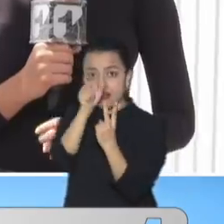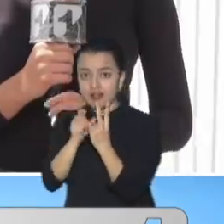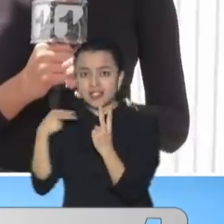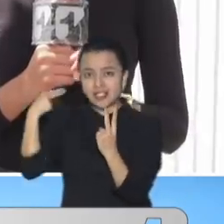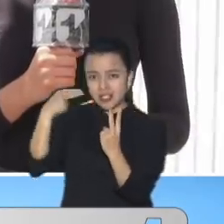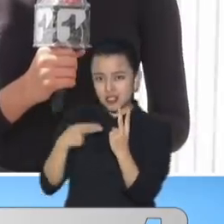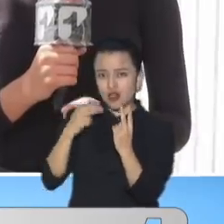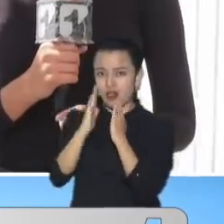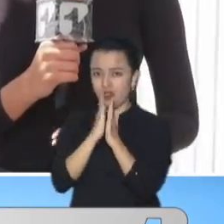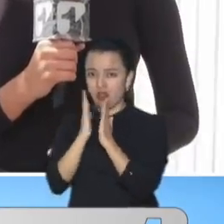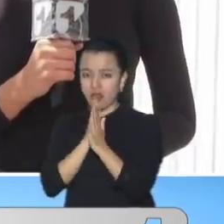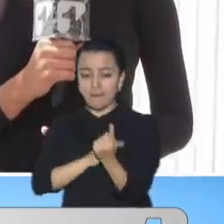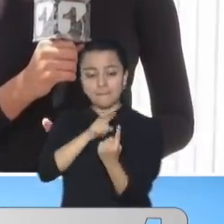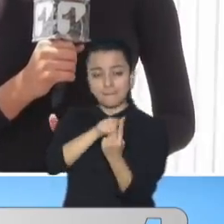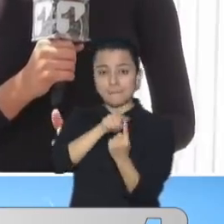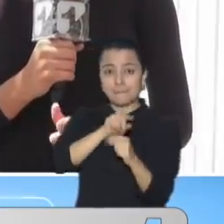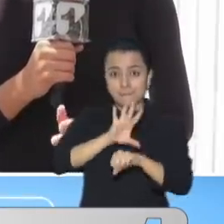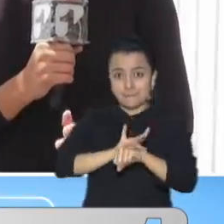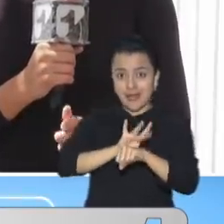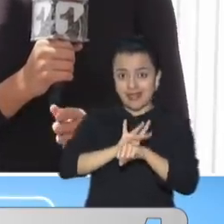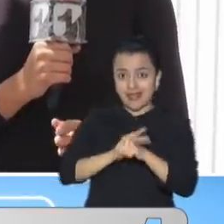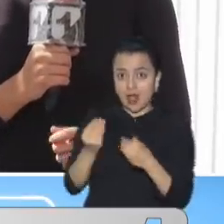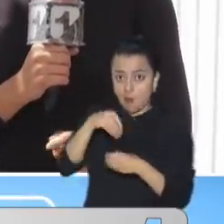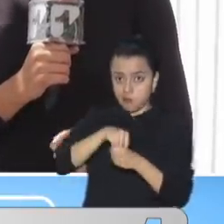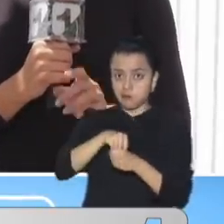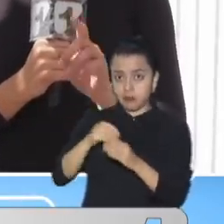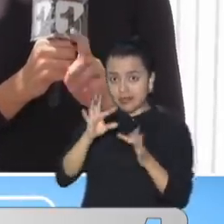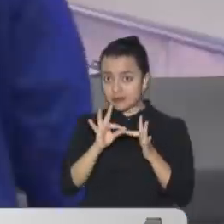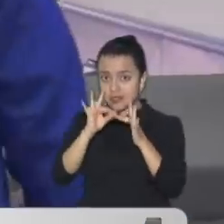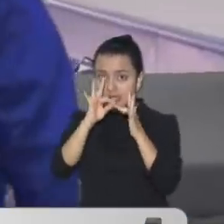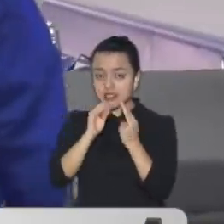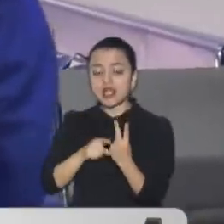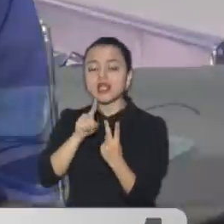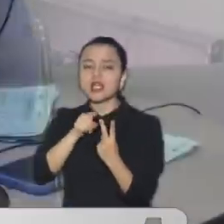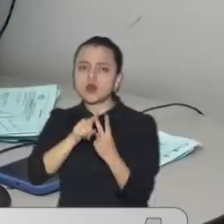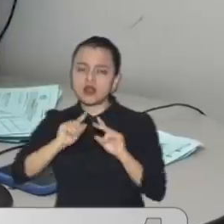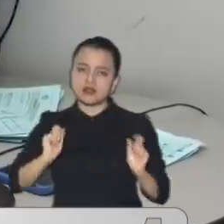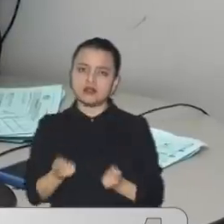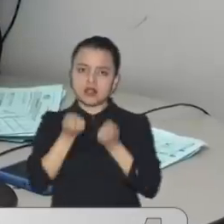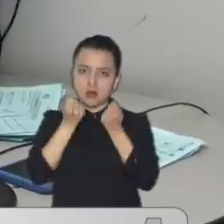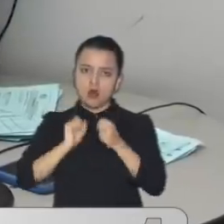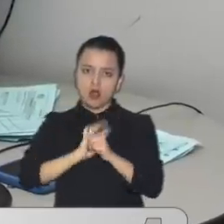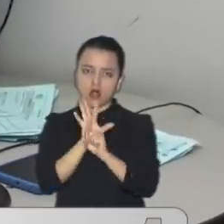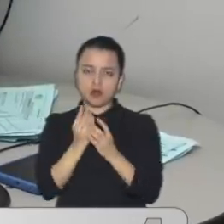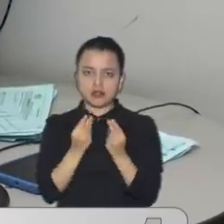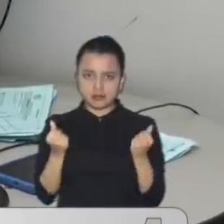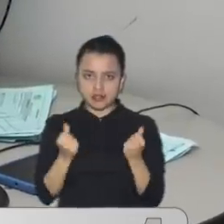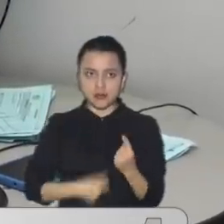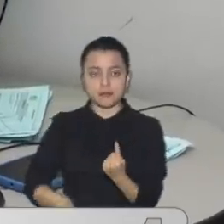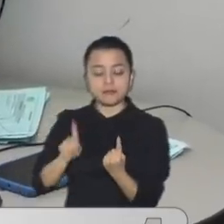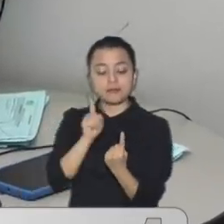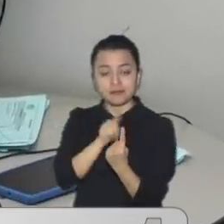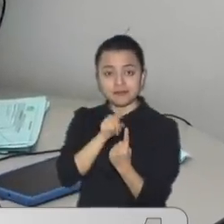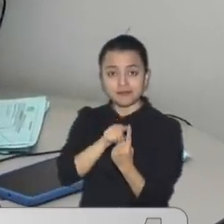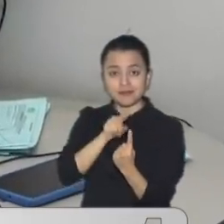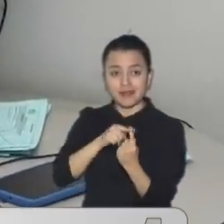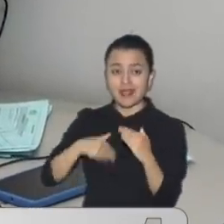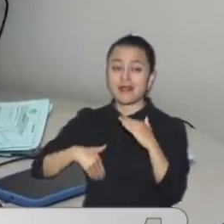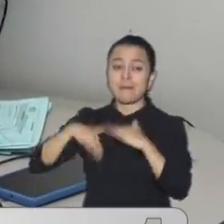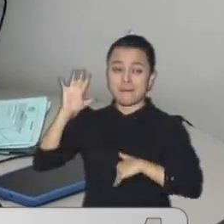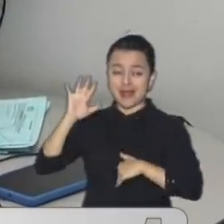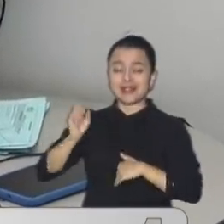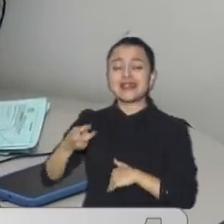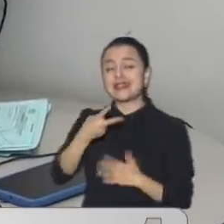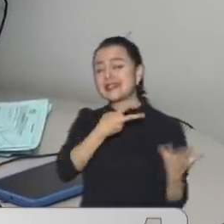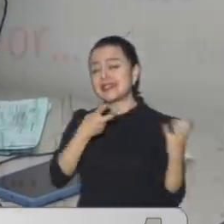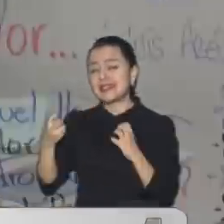y la de una persona que se recuperó de COVID-19. La primera, entre más de 780.000 integrantes